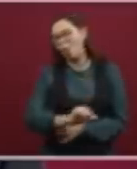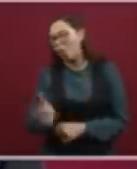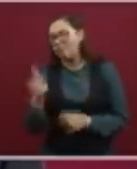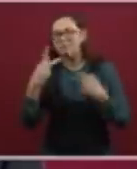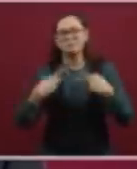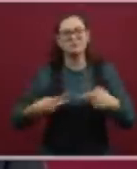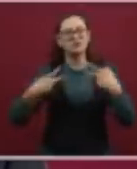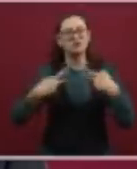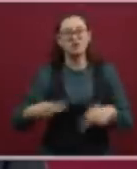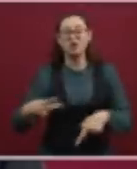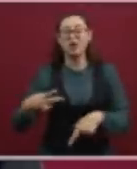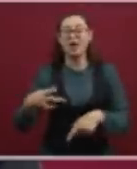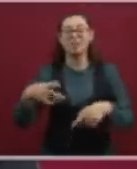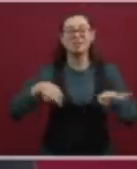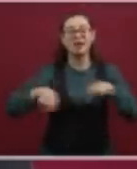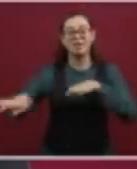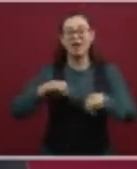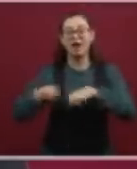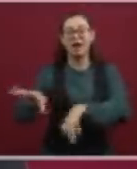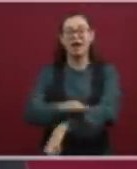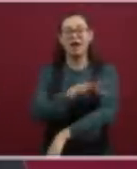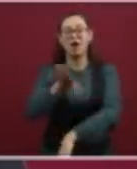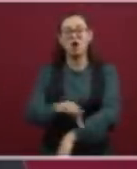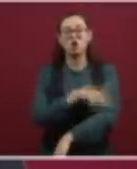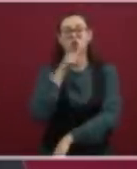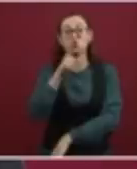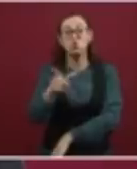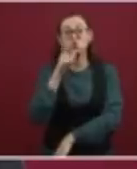trabajadores electricistas.